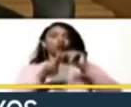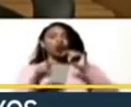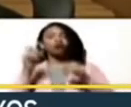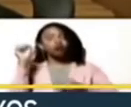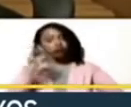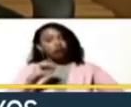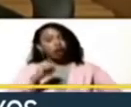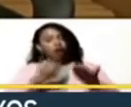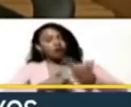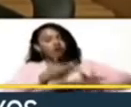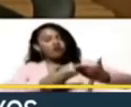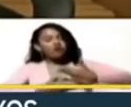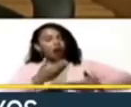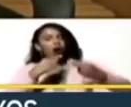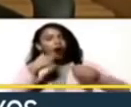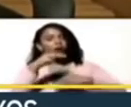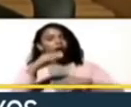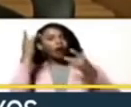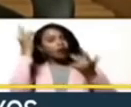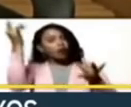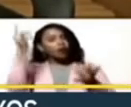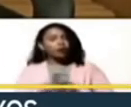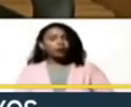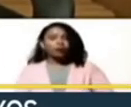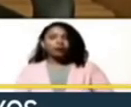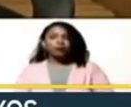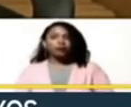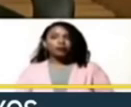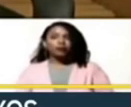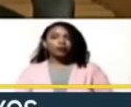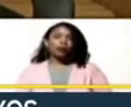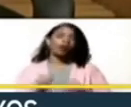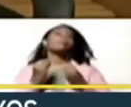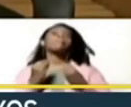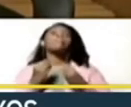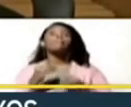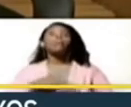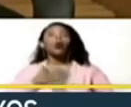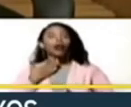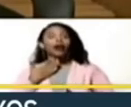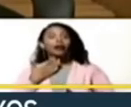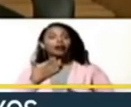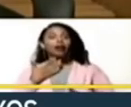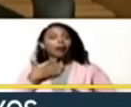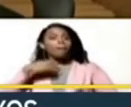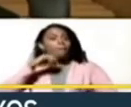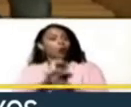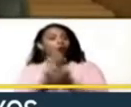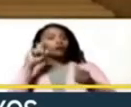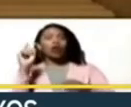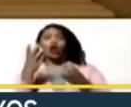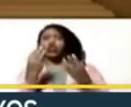y unida en el fortalecimiento del Tratado Amazónico Suramericano y todo el tema del cambio climático, que hoy por hoy